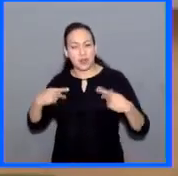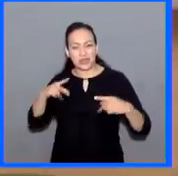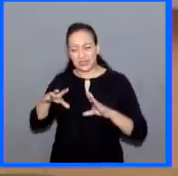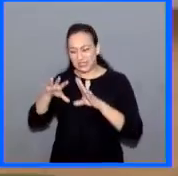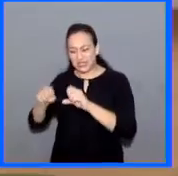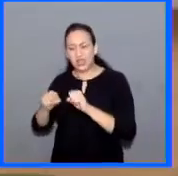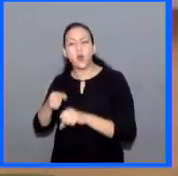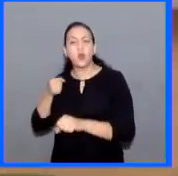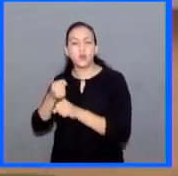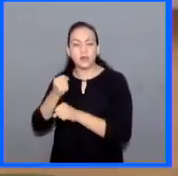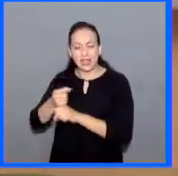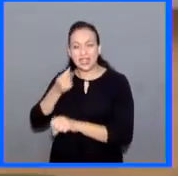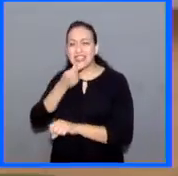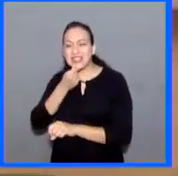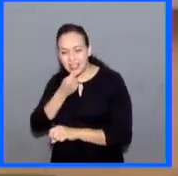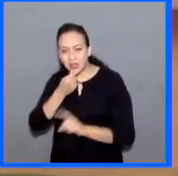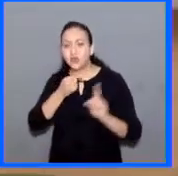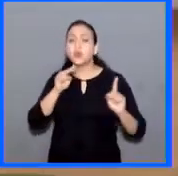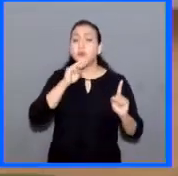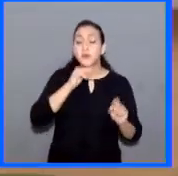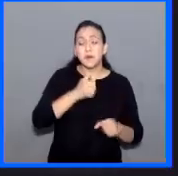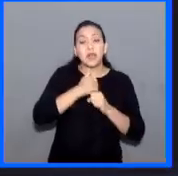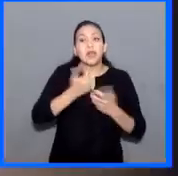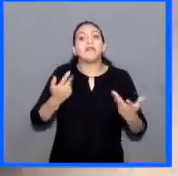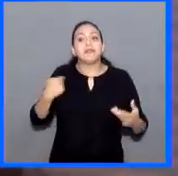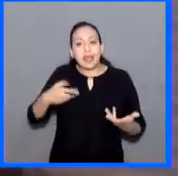de violencia y saber cómo actuar.